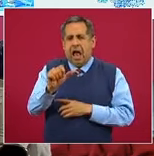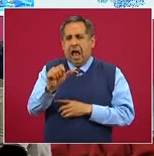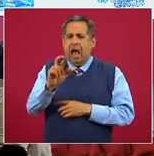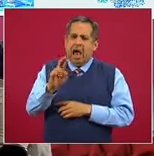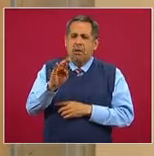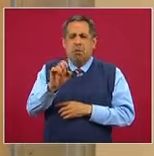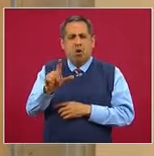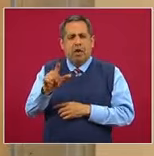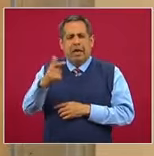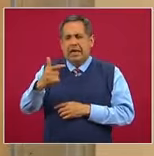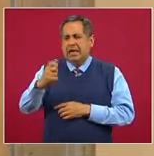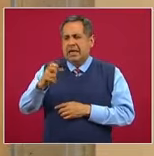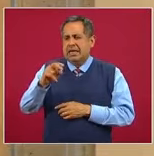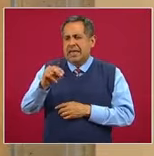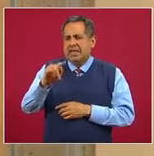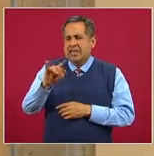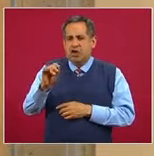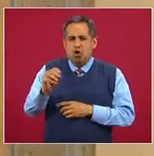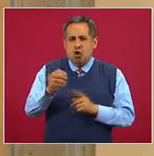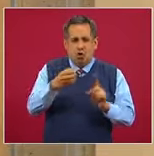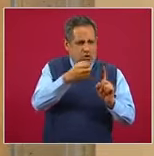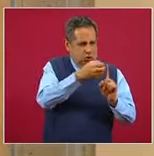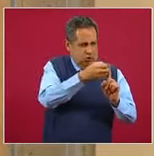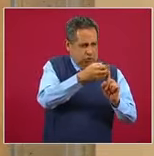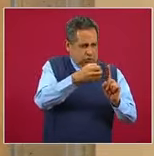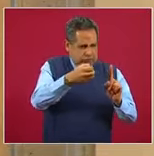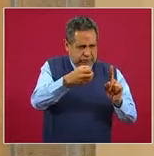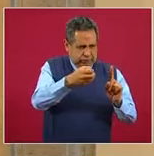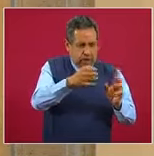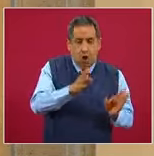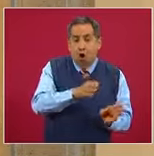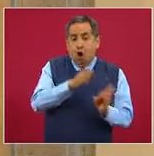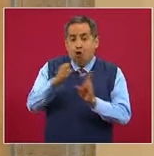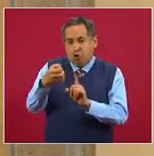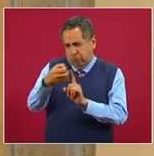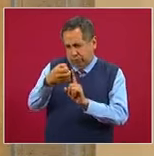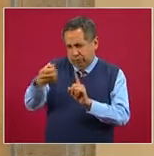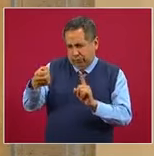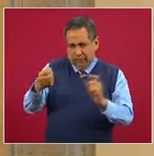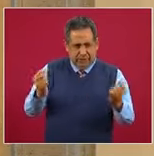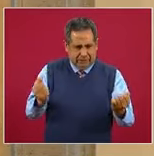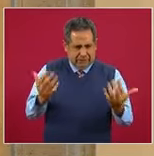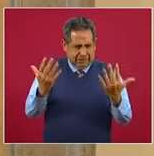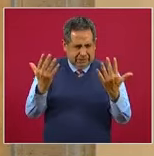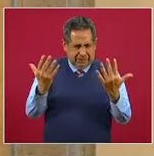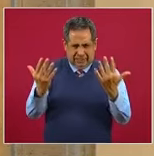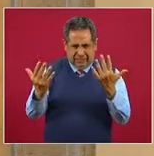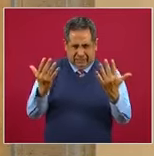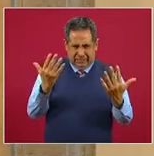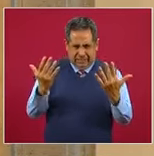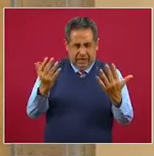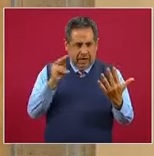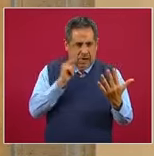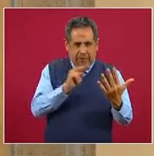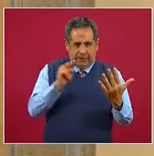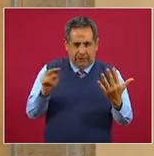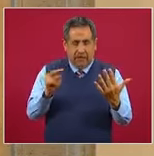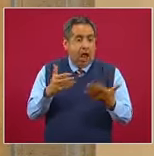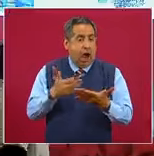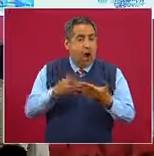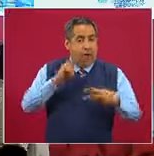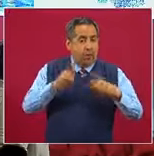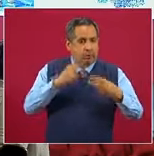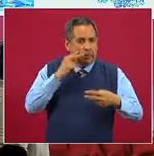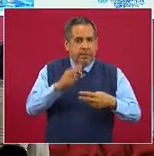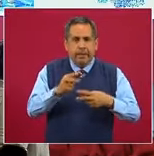encontrar algunas similitudes o algunas diferencias entre estos organismos. Principalmente hablaremos en este caso de los virus. Y esto que nos